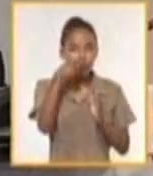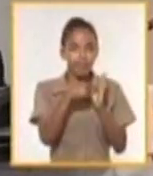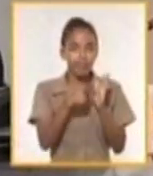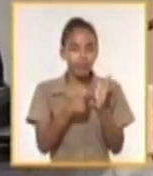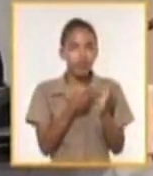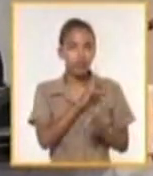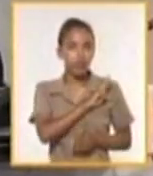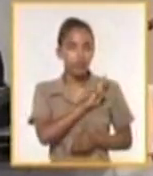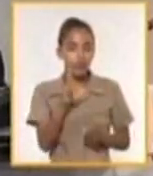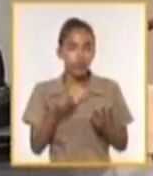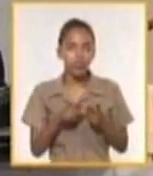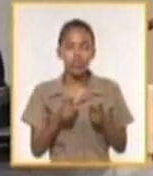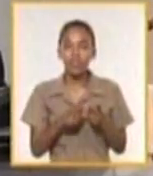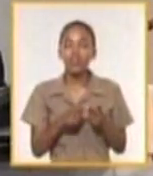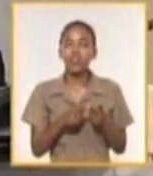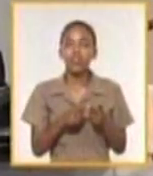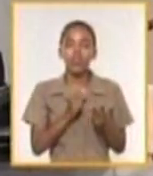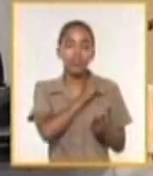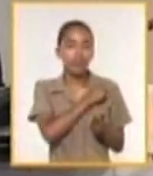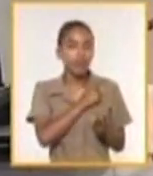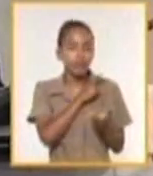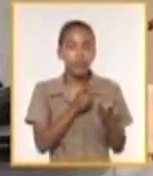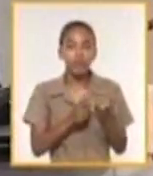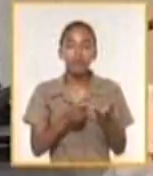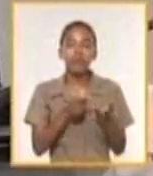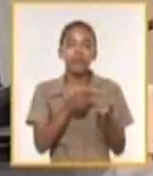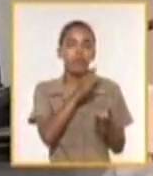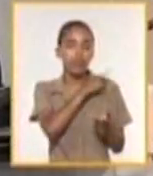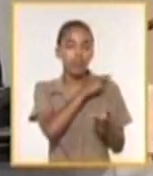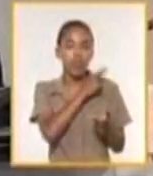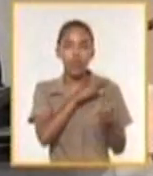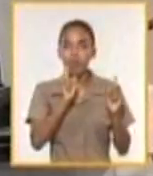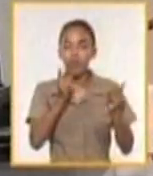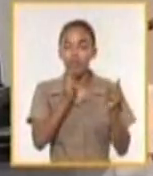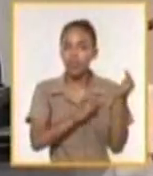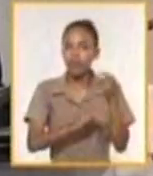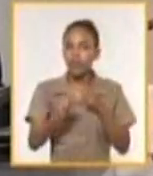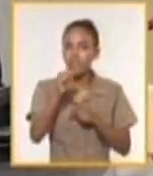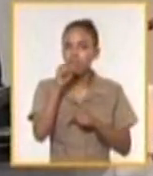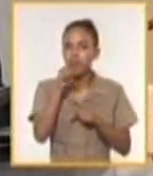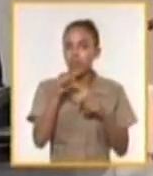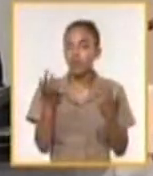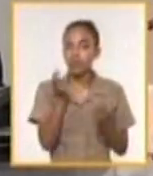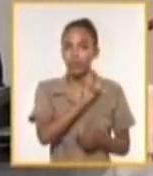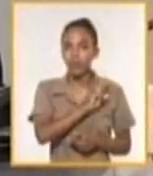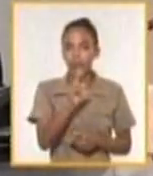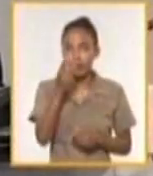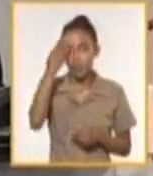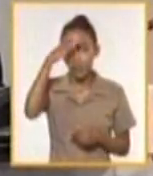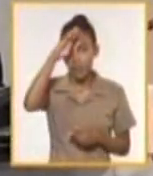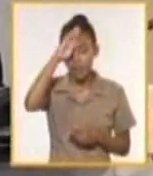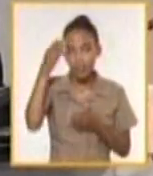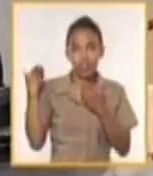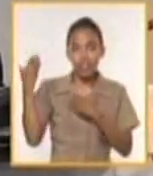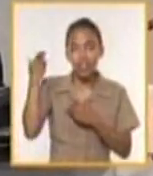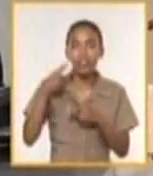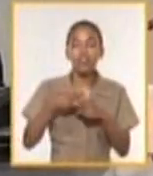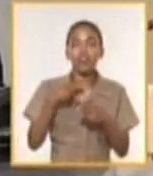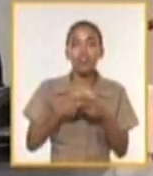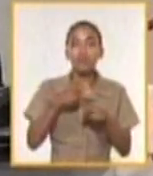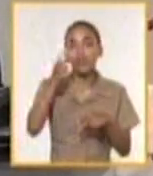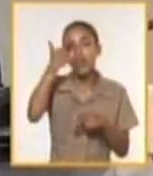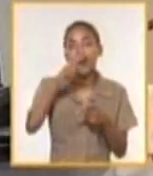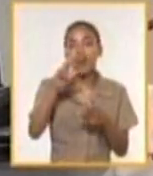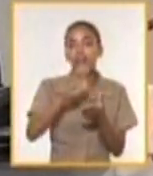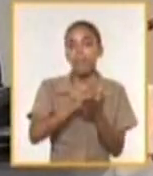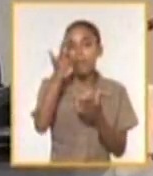orgánico, dirigente político, una de las figuras fundamentales de la Revolución cubana, Armando Jar Dávalos estaría